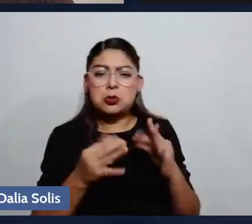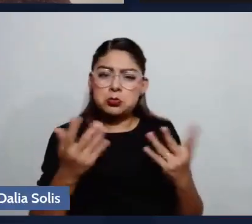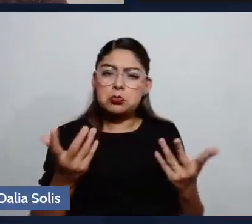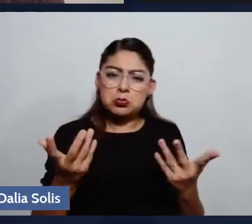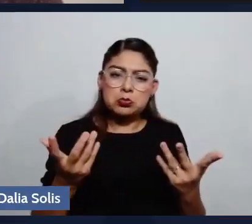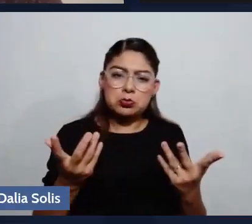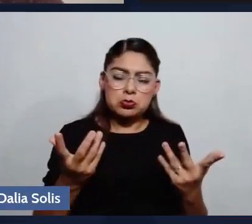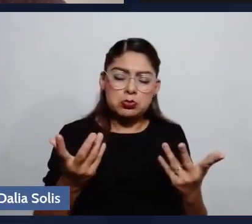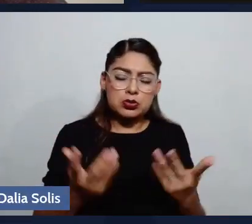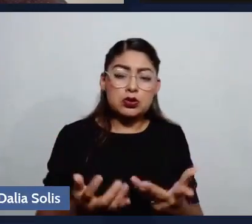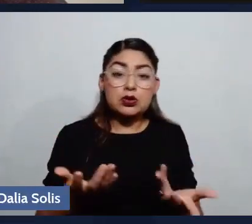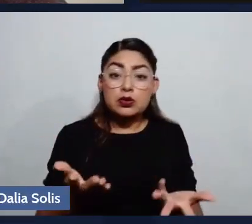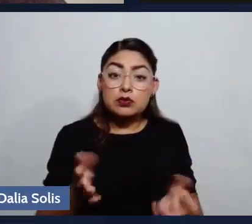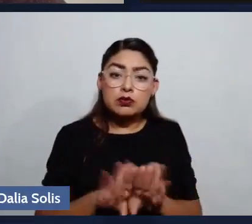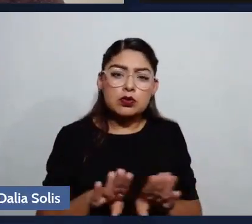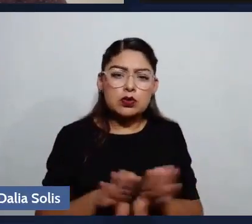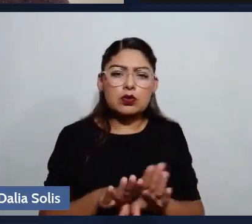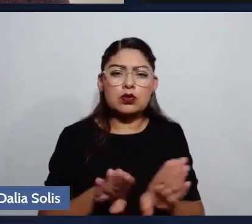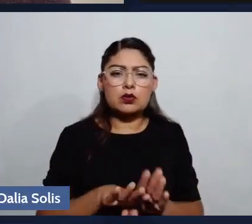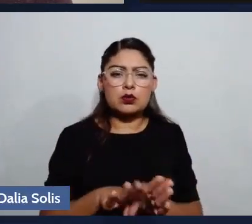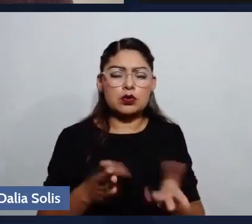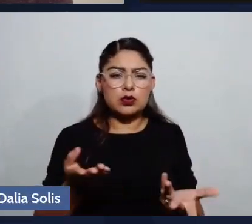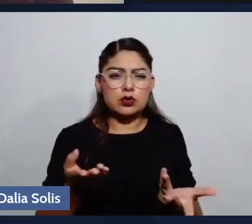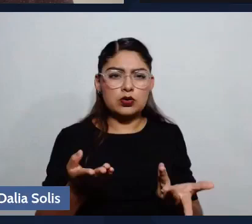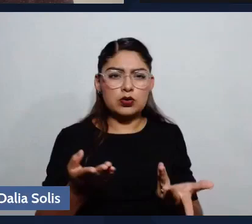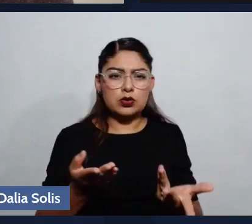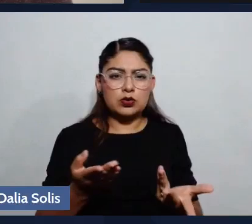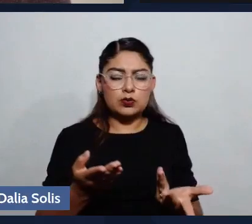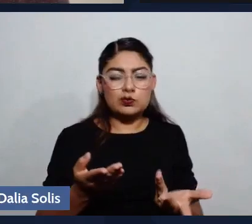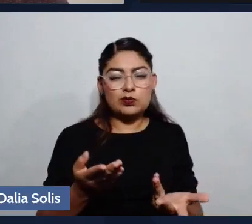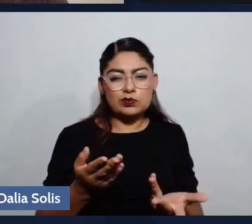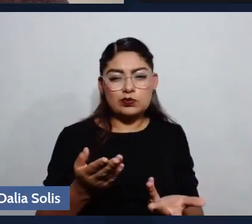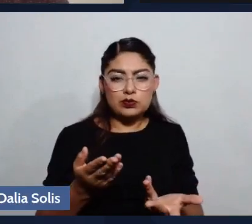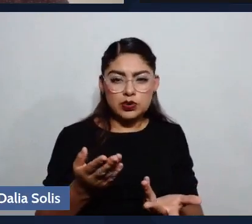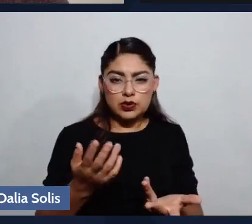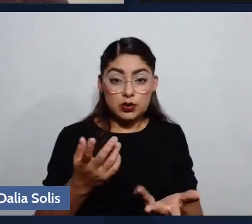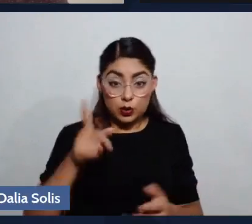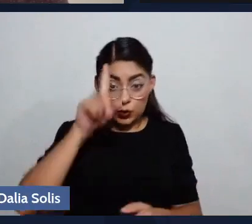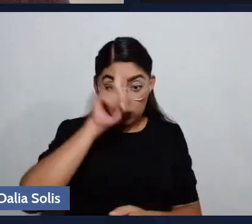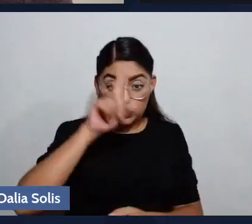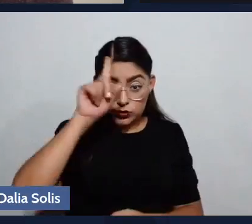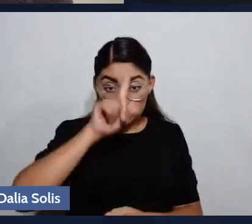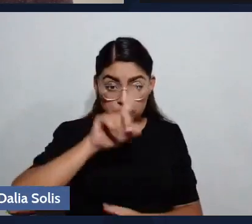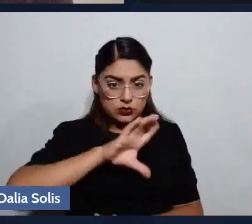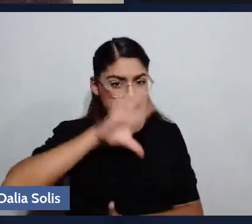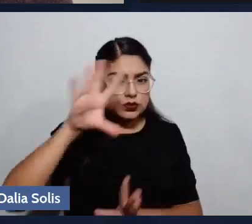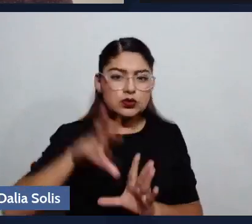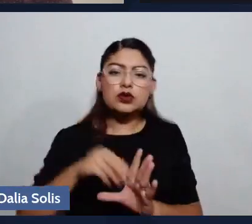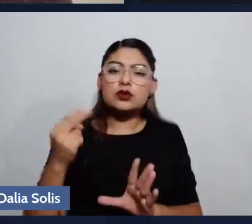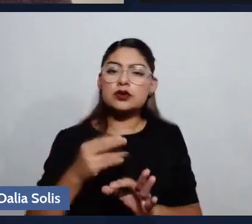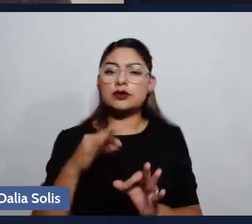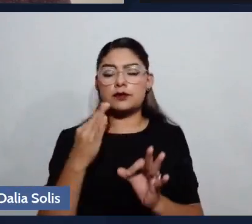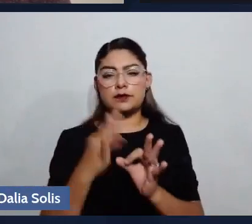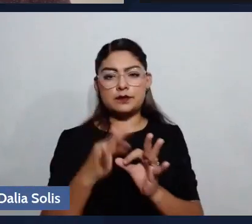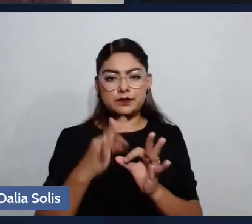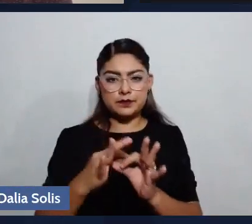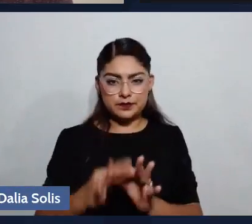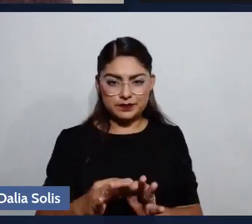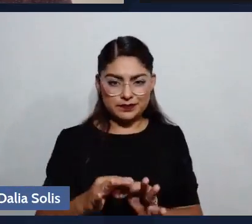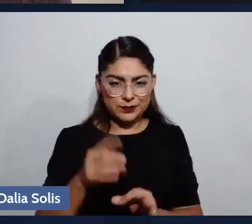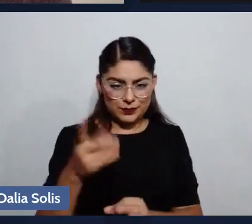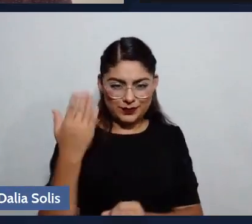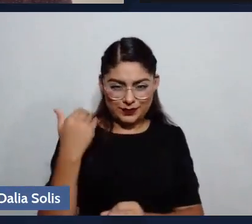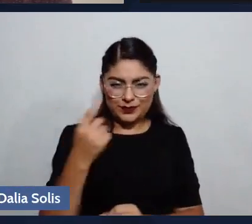y que al final debemos de poner en práctica esos consejos y todo lo que nos compartiste, evidentemente, valga